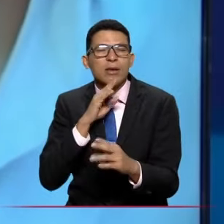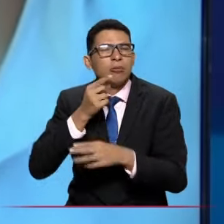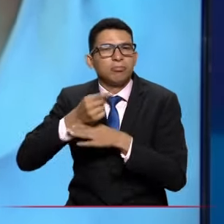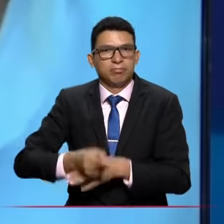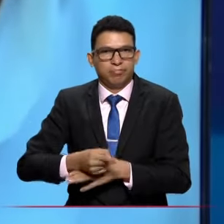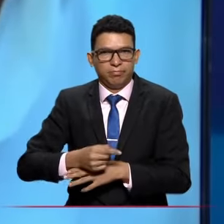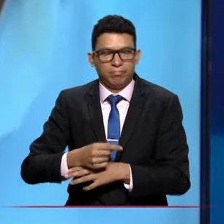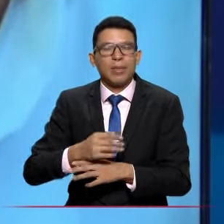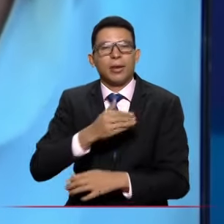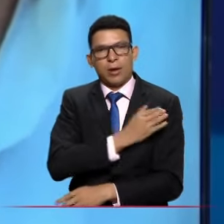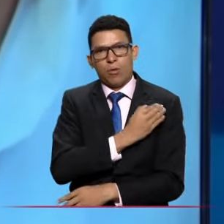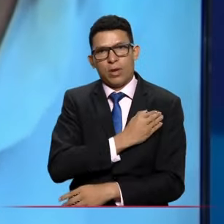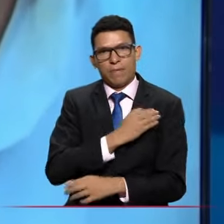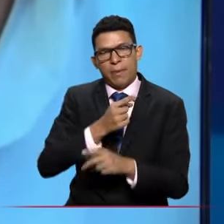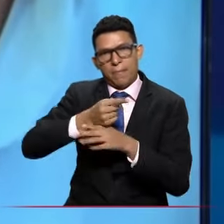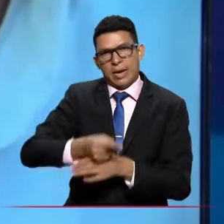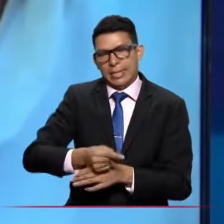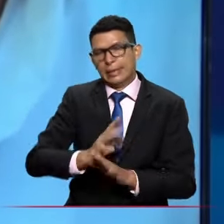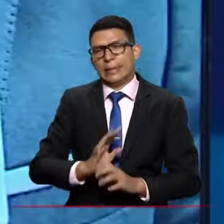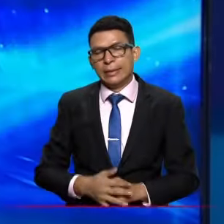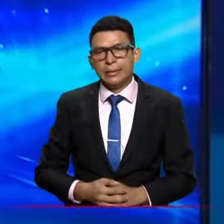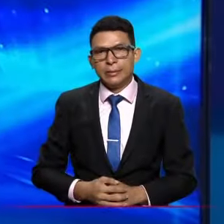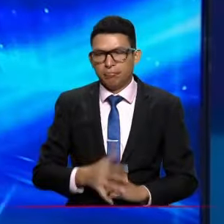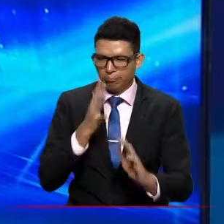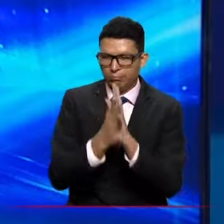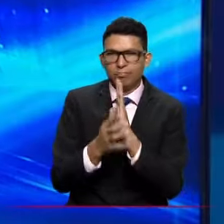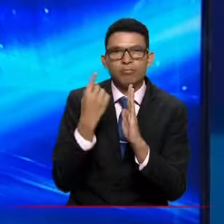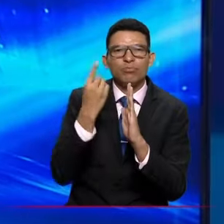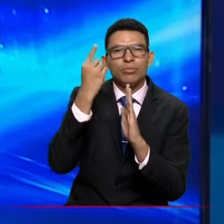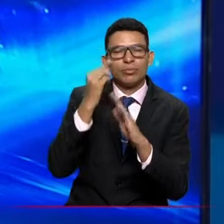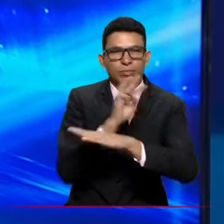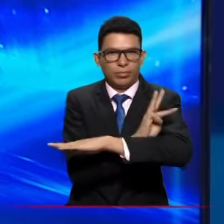expresidente Álvaro Uribe Vélez. Más información política en